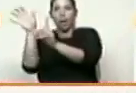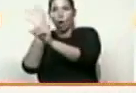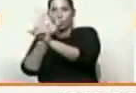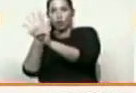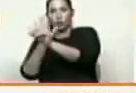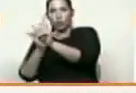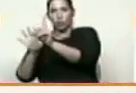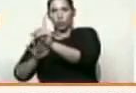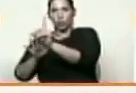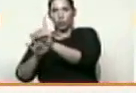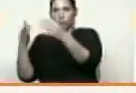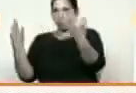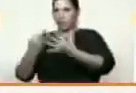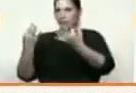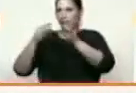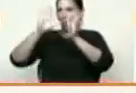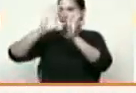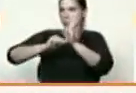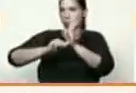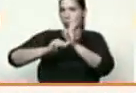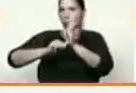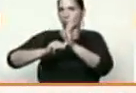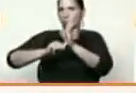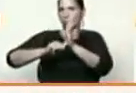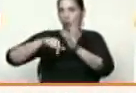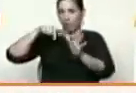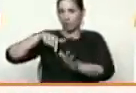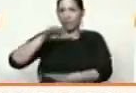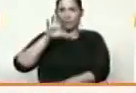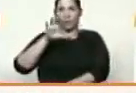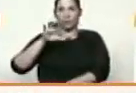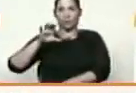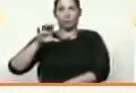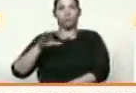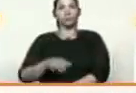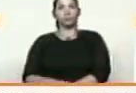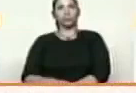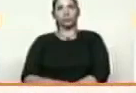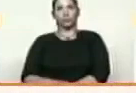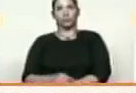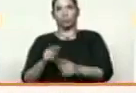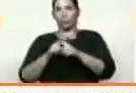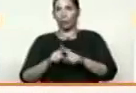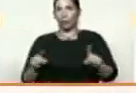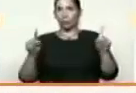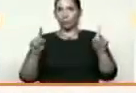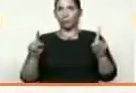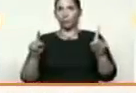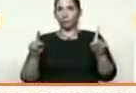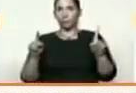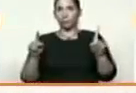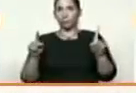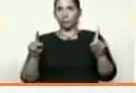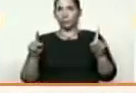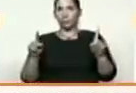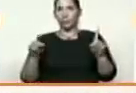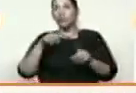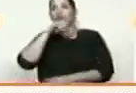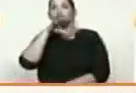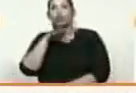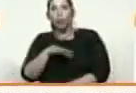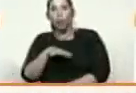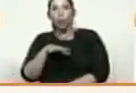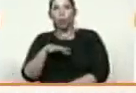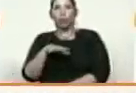verdadera usurpación. Otra historia sería si no se nos hubiera ocurrido picar por la